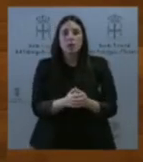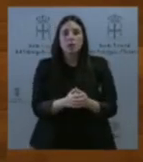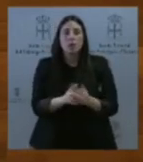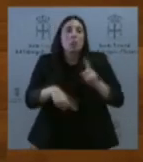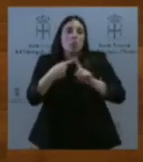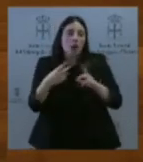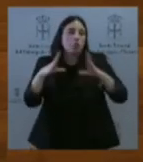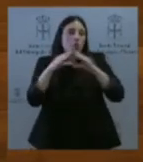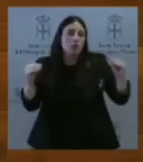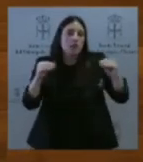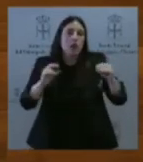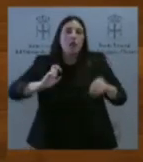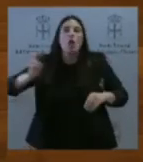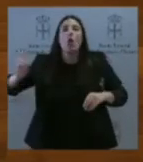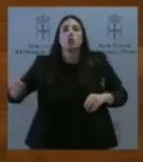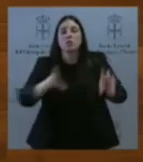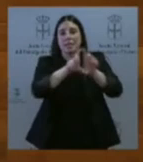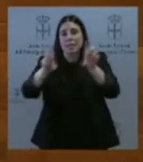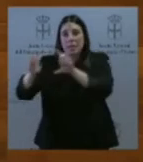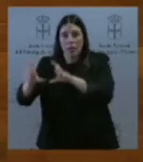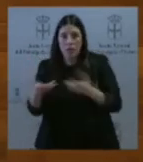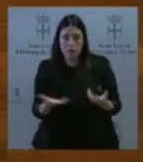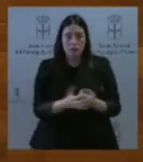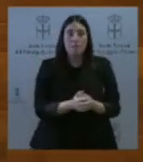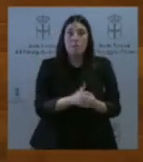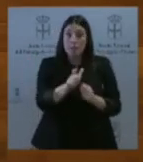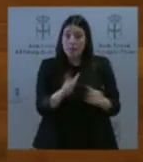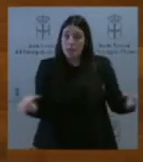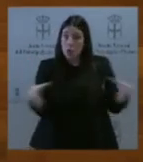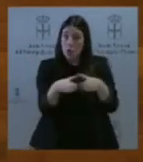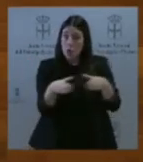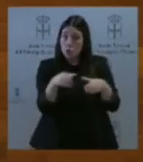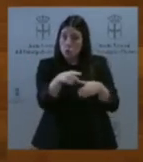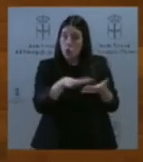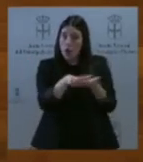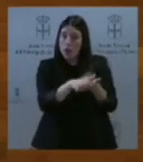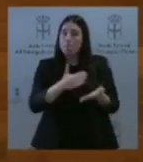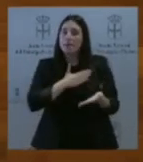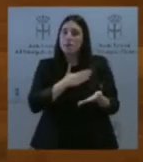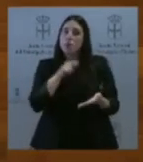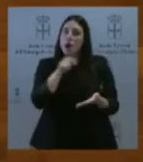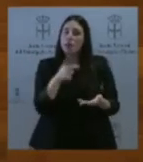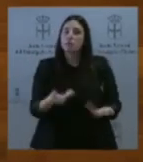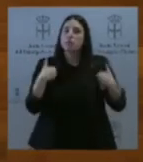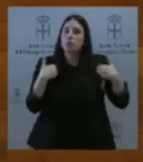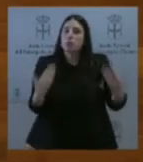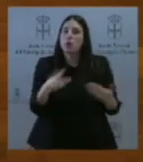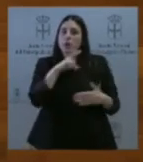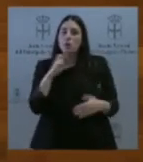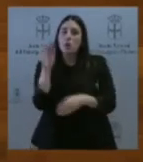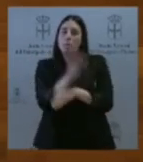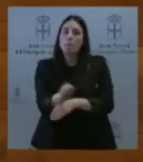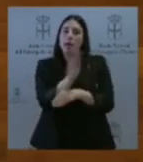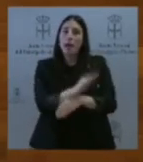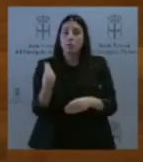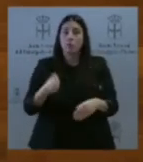que antes cité. Ese pleno de patrimonio velará, igual que lo hacemos en la Consellería, porque se cumpla